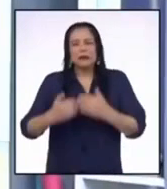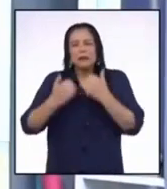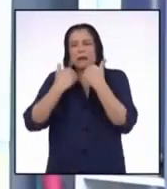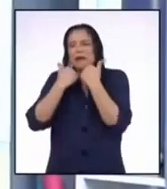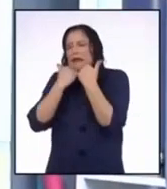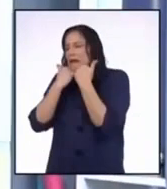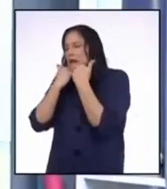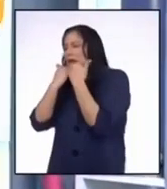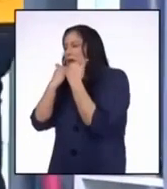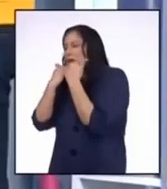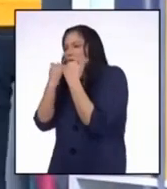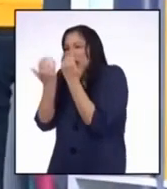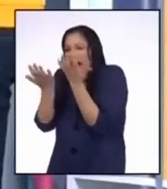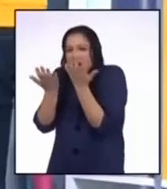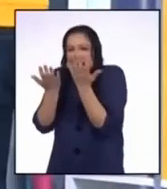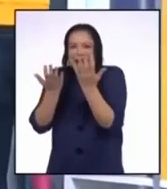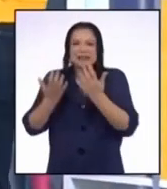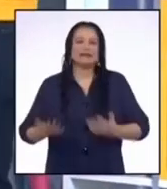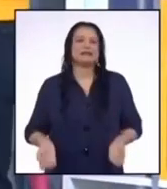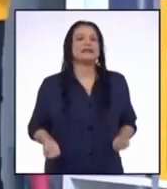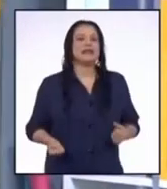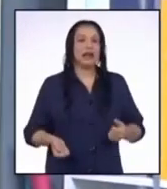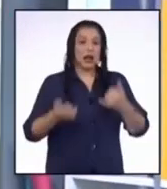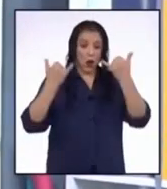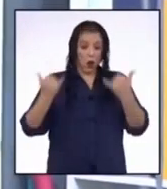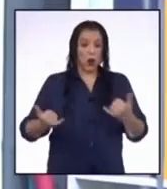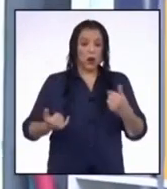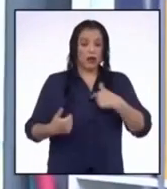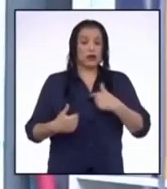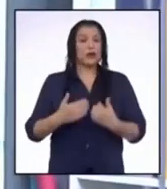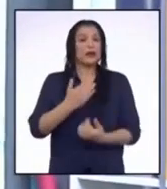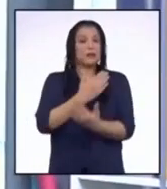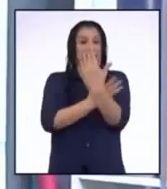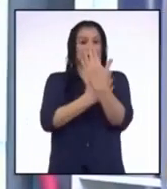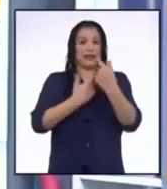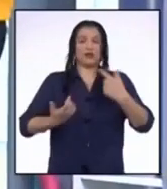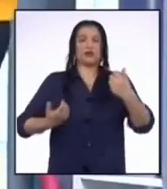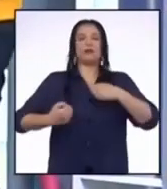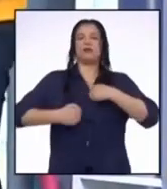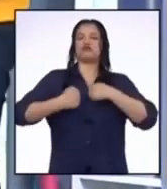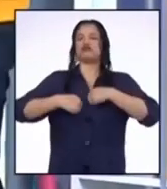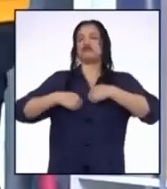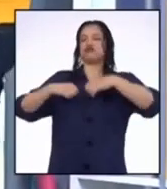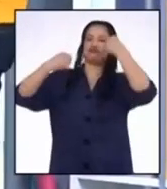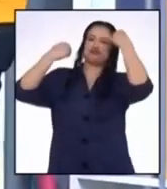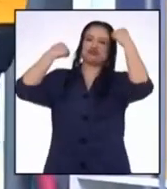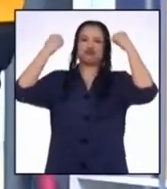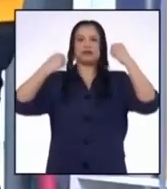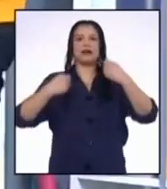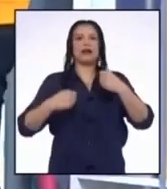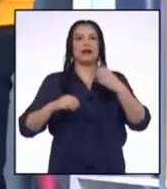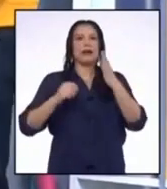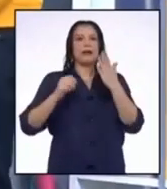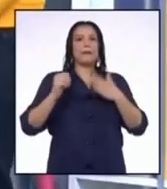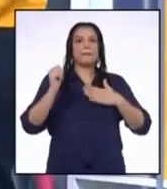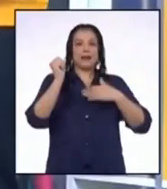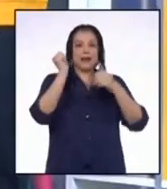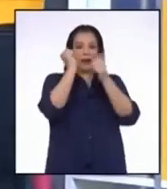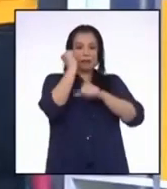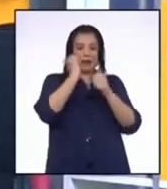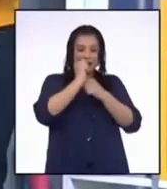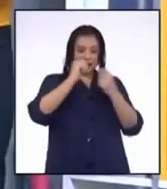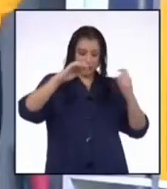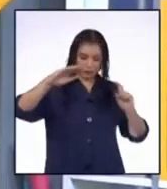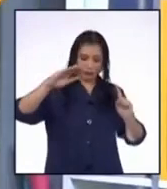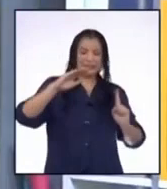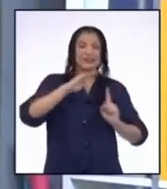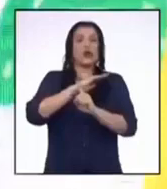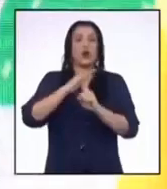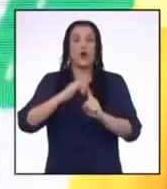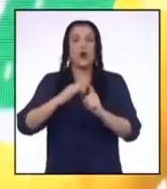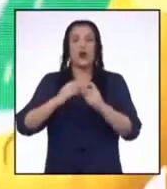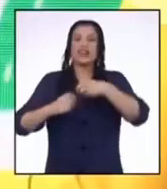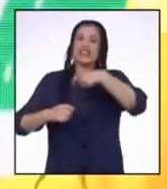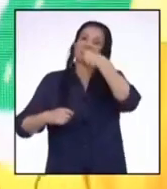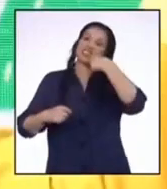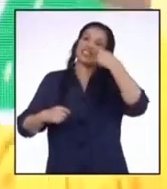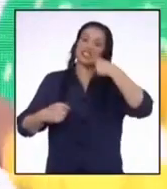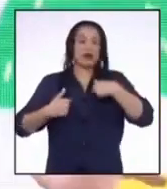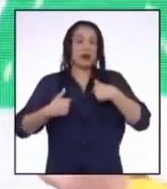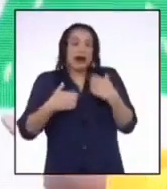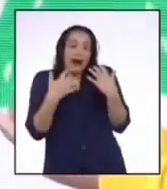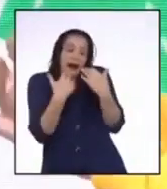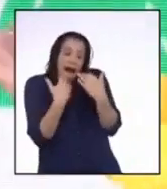Vergüenza. Bueno, definitivamente hoy en la mañana estaba bañándome y entró mi hermanito a cepillarse los dientes. ¡Qué roche! Pero